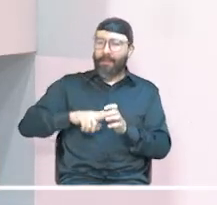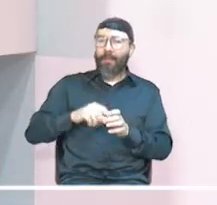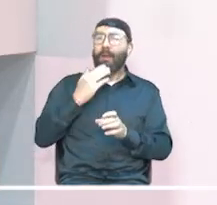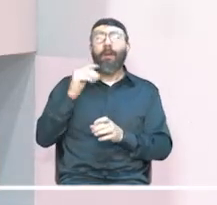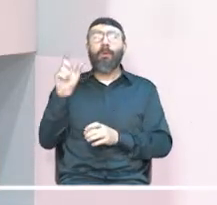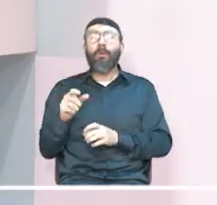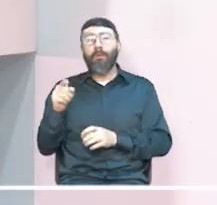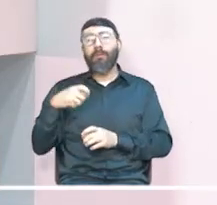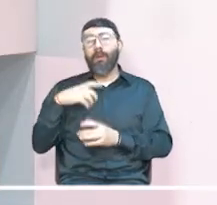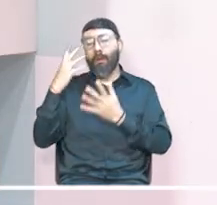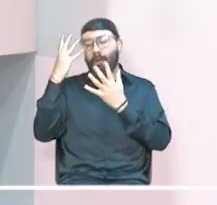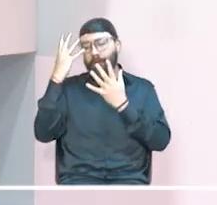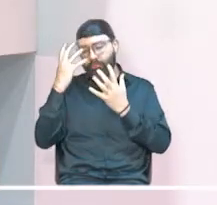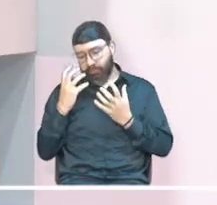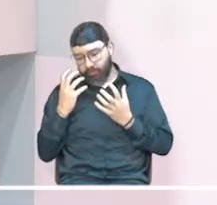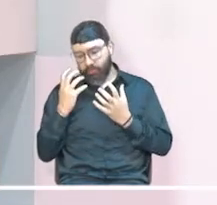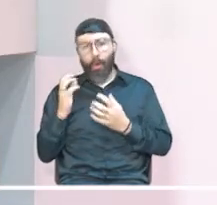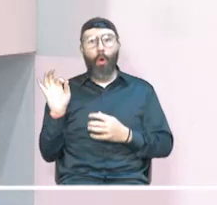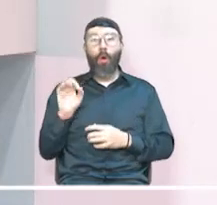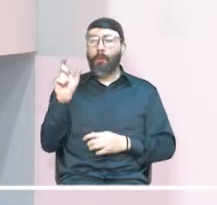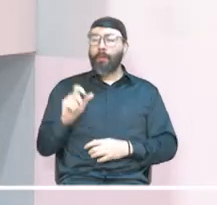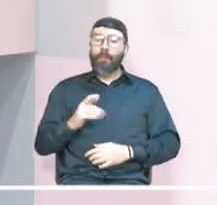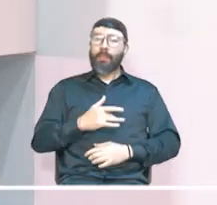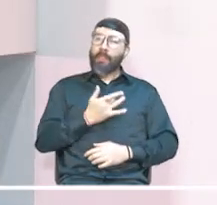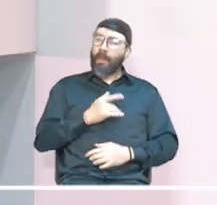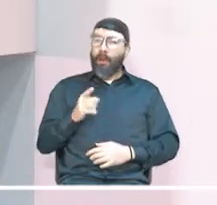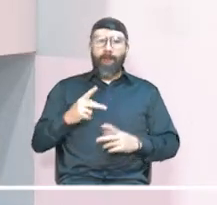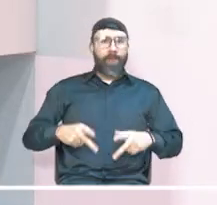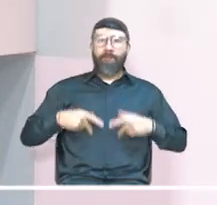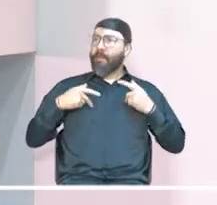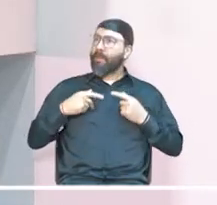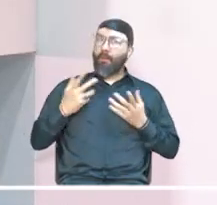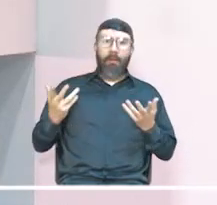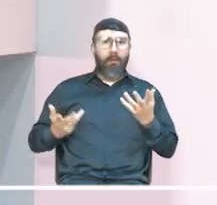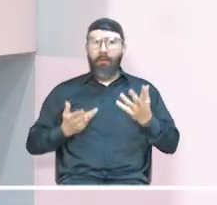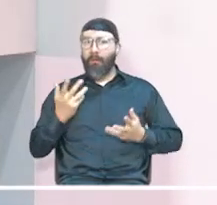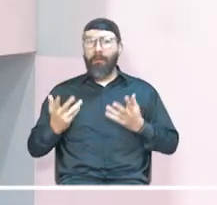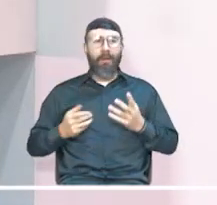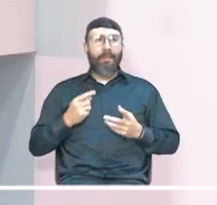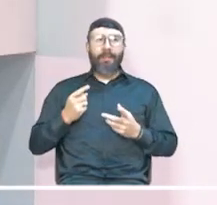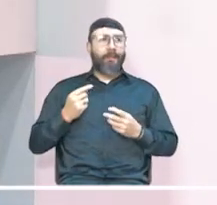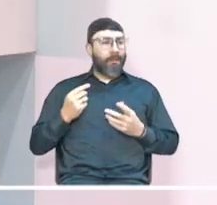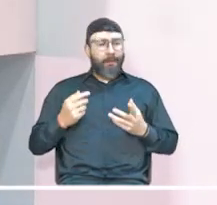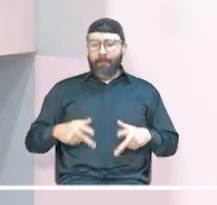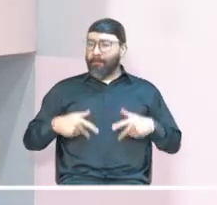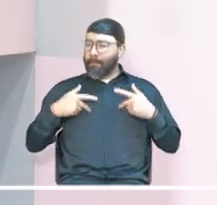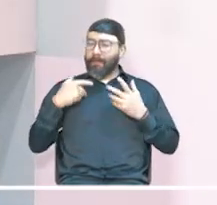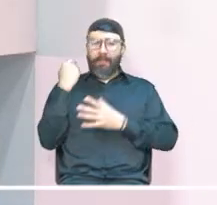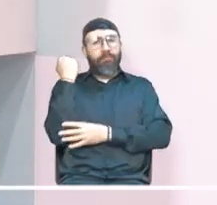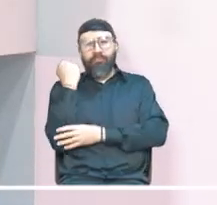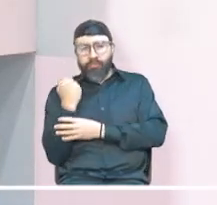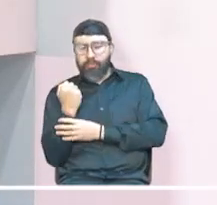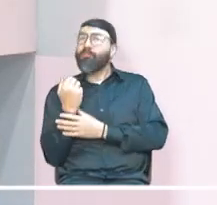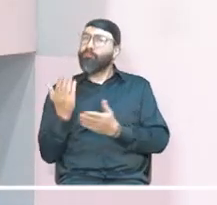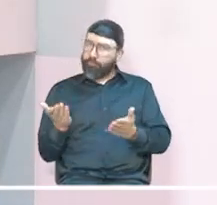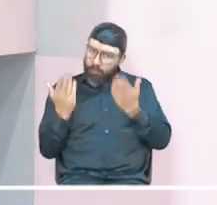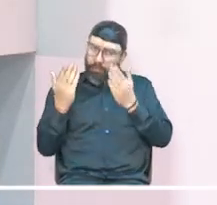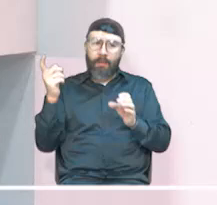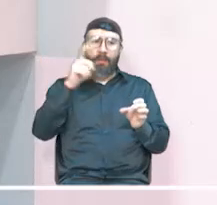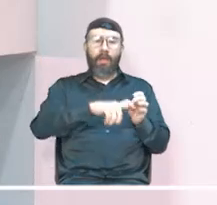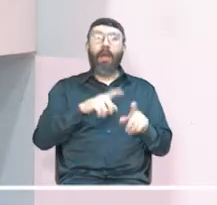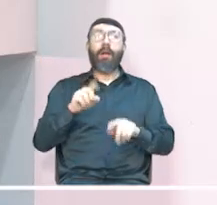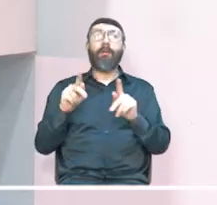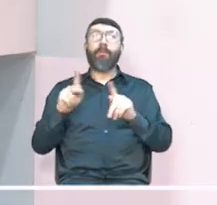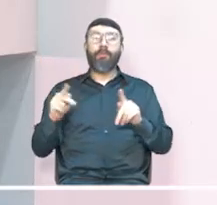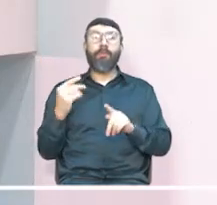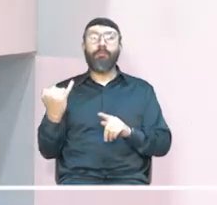que se sientan que su vida no tiene ningún sentido. Desafortunadamente a nuestros parques de la salud tenemos personas que llegan a los 50,